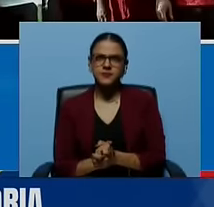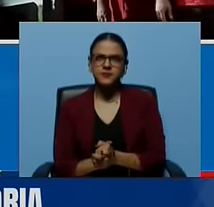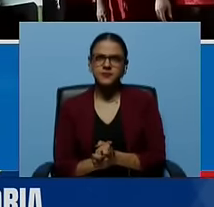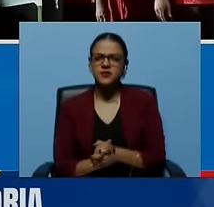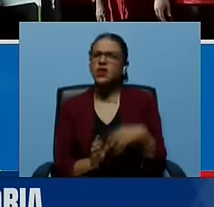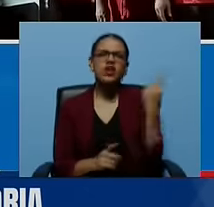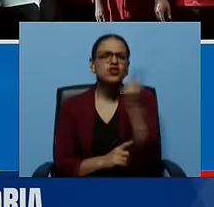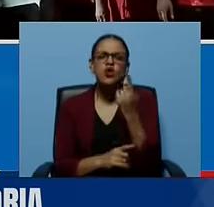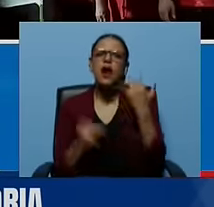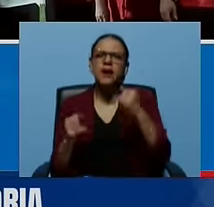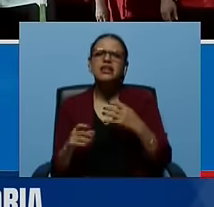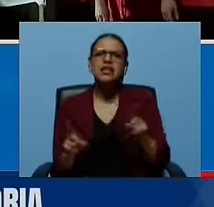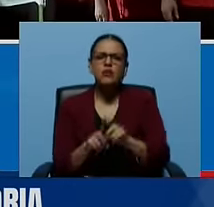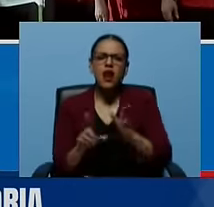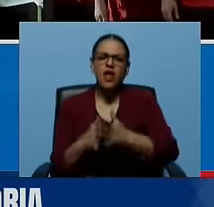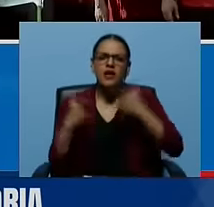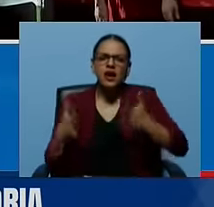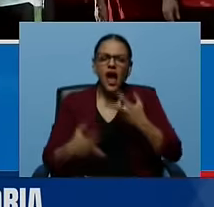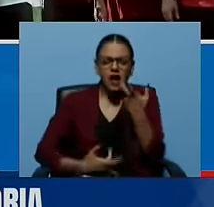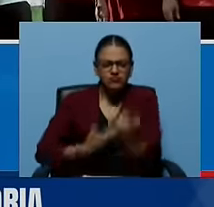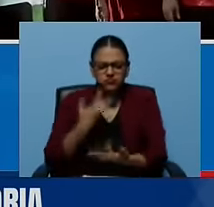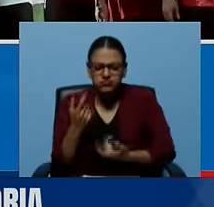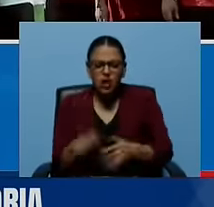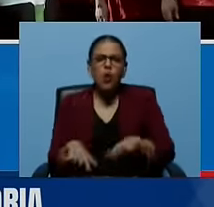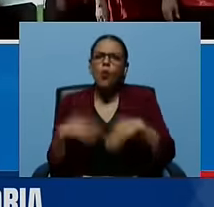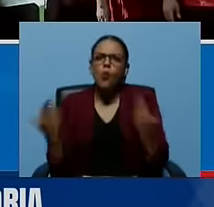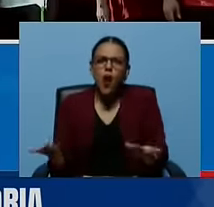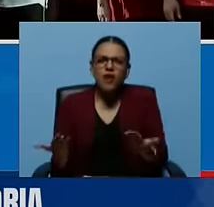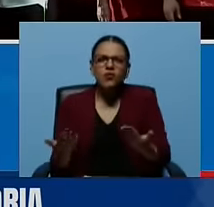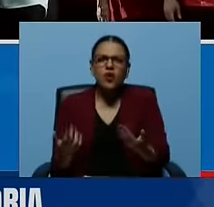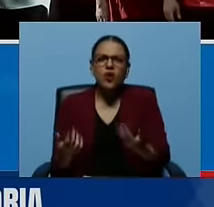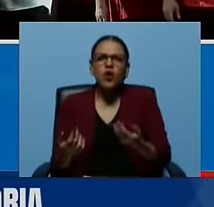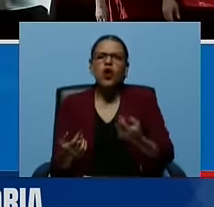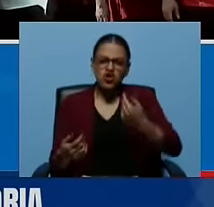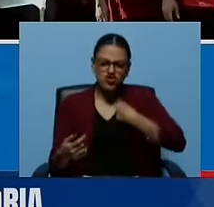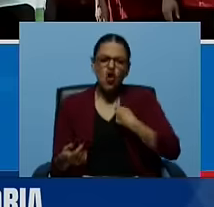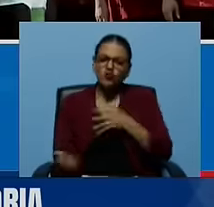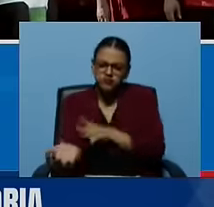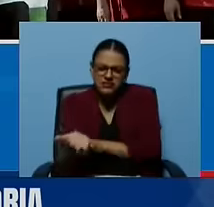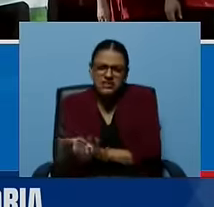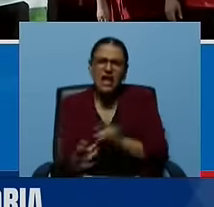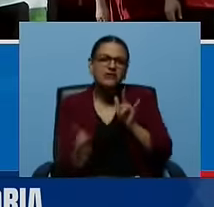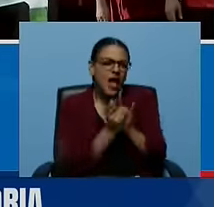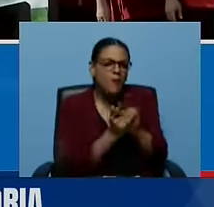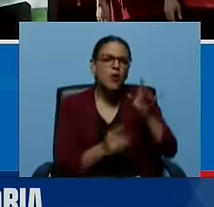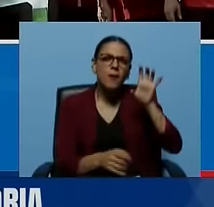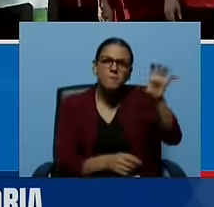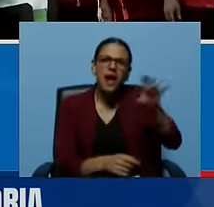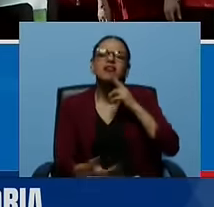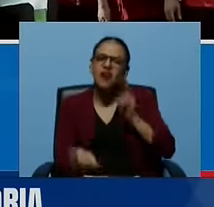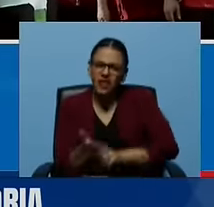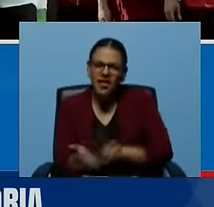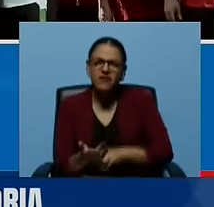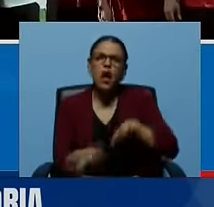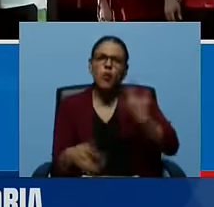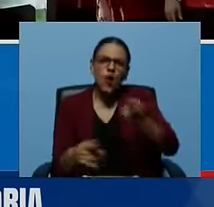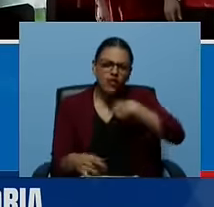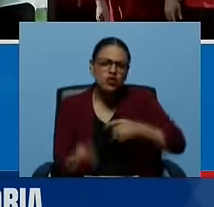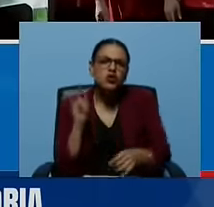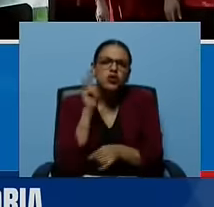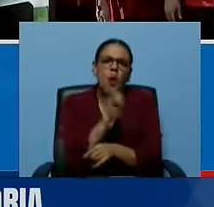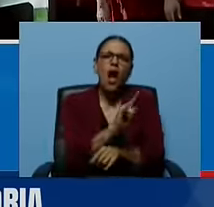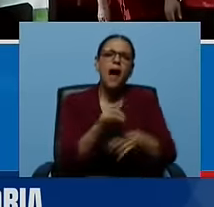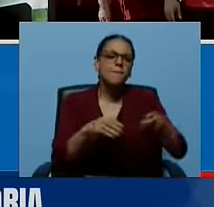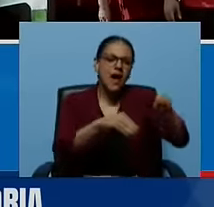solo tiene un gran sentido cuando uno es un patriota de verdad, cuando uno ama este terruño